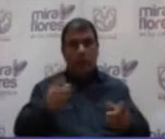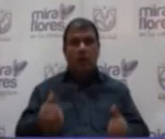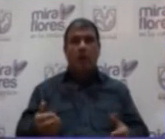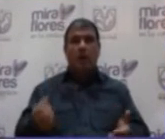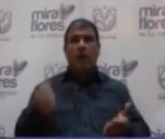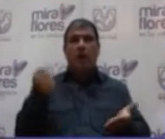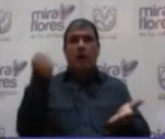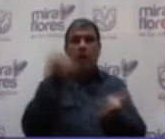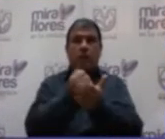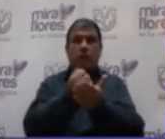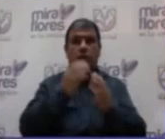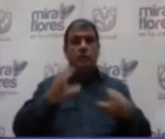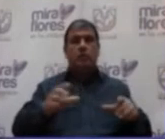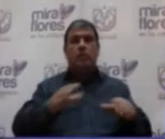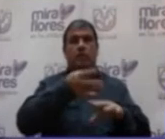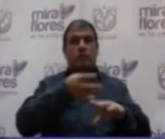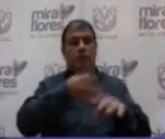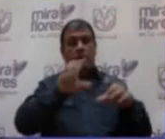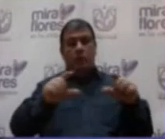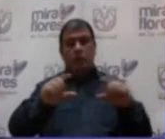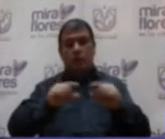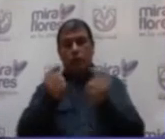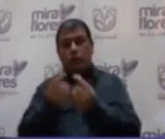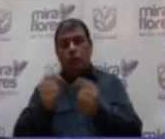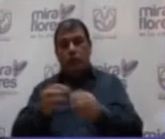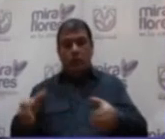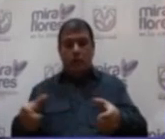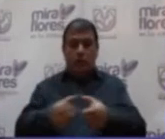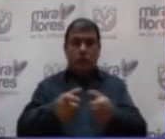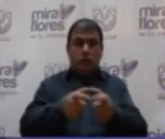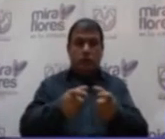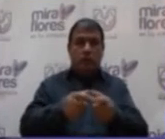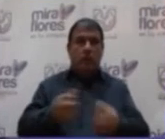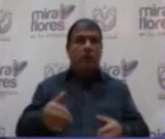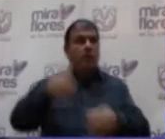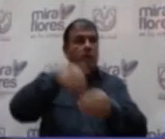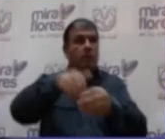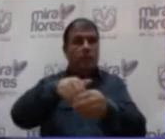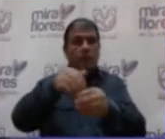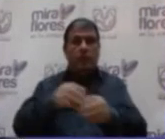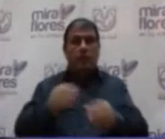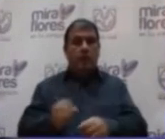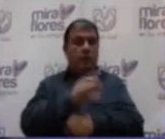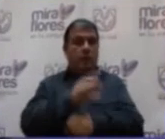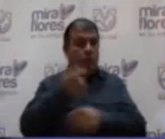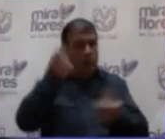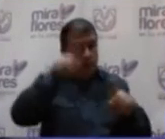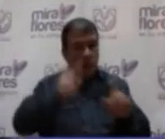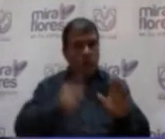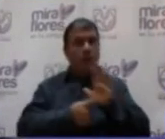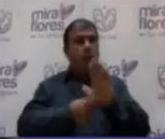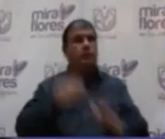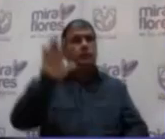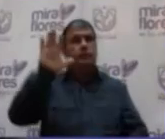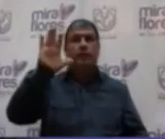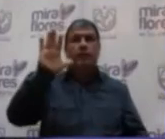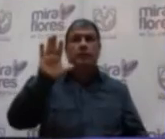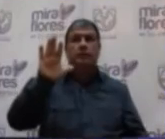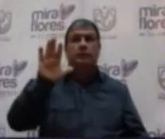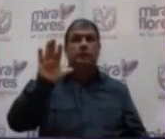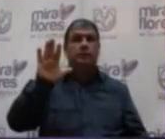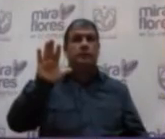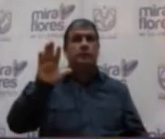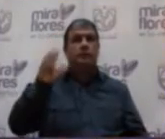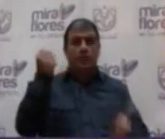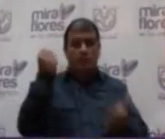cuadro de comisiones. Sometemos el cuadro de comisiones a votación. Aquellos miembros del Consejo que estén a favor, si no se expresan en la señal de conformidad, se